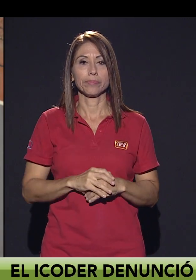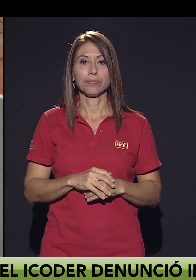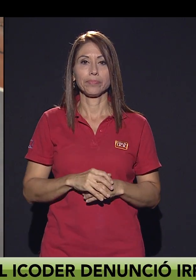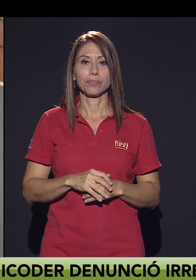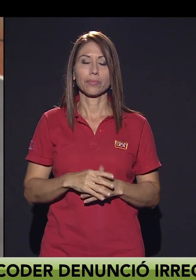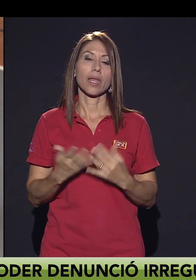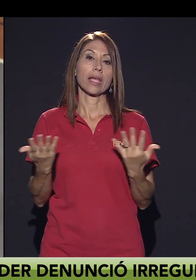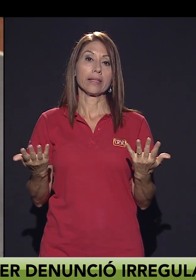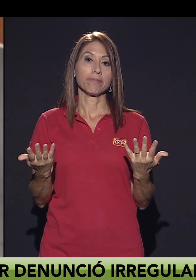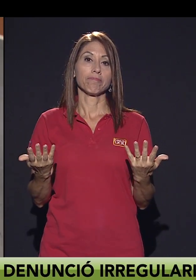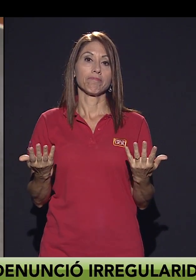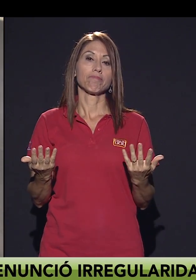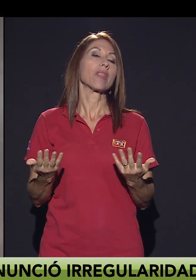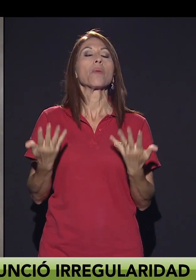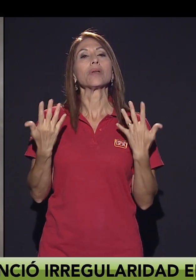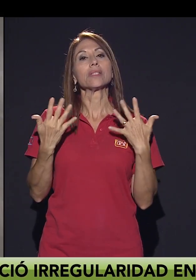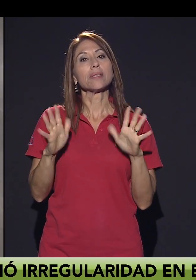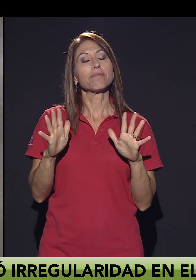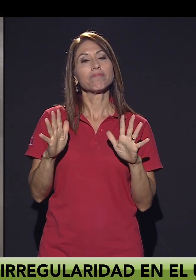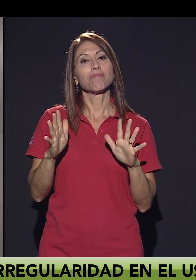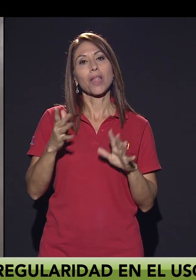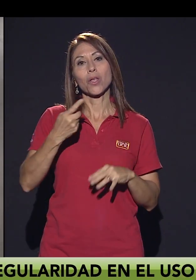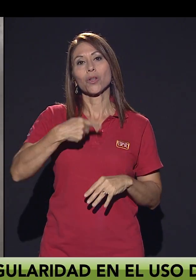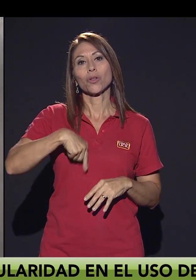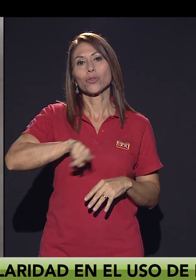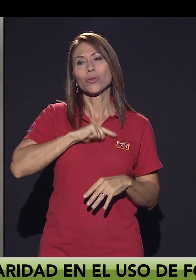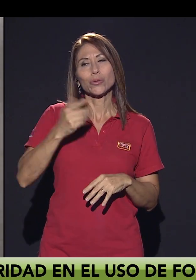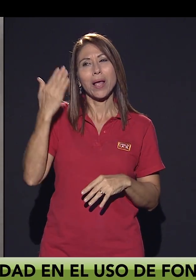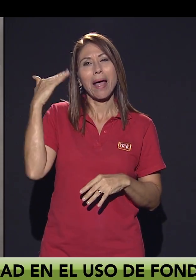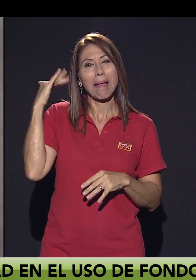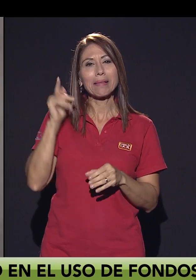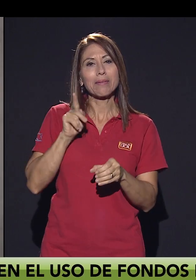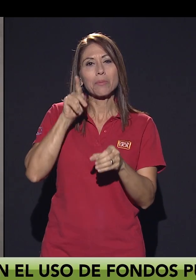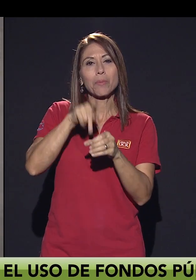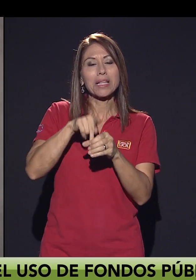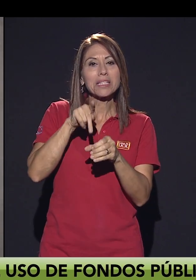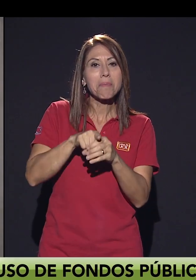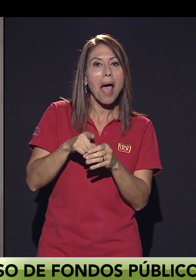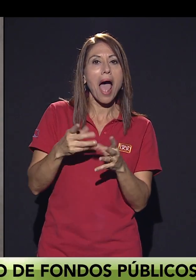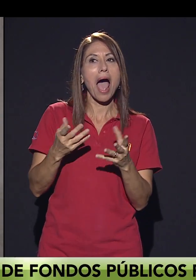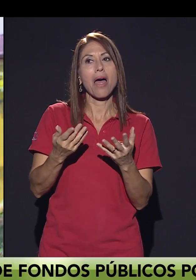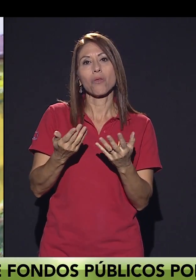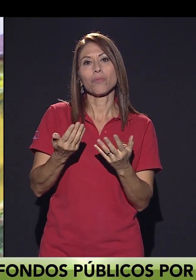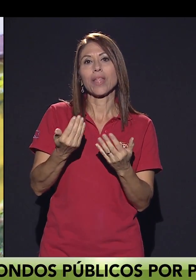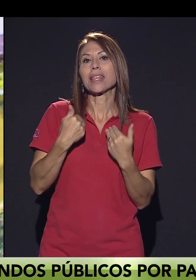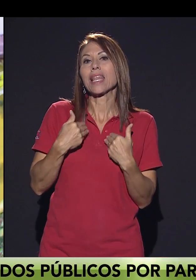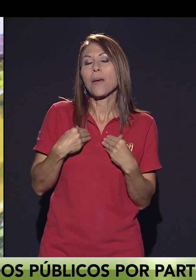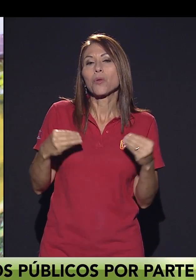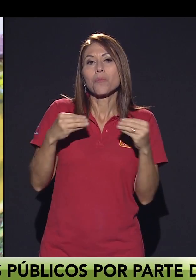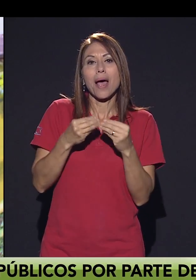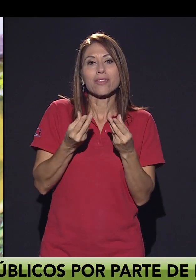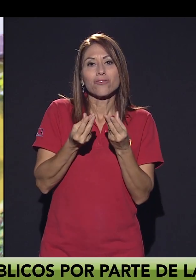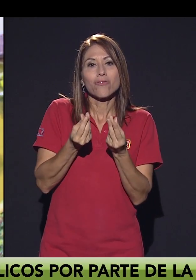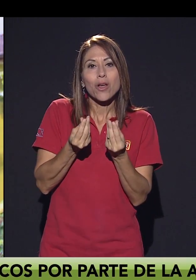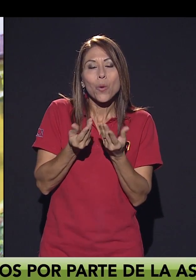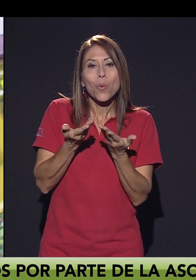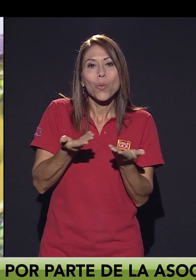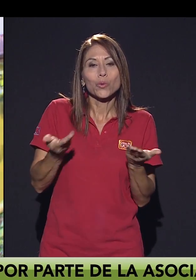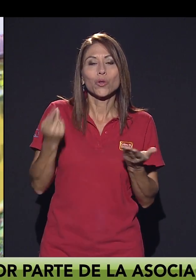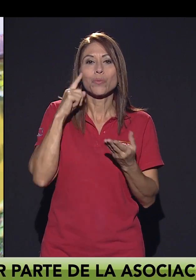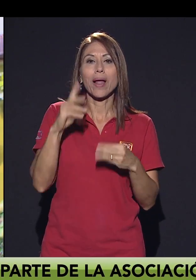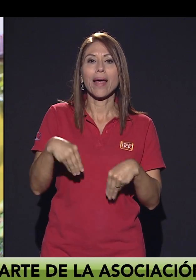alguna manera nos saca de ese espacio en el que otras veces habíamos participado, en que teníamos más recursos para darles a los atletas